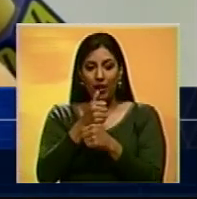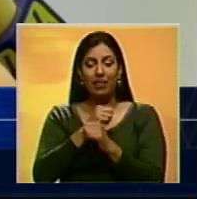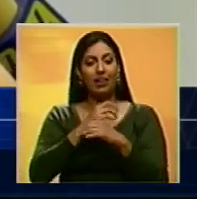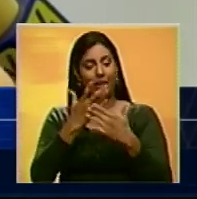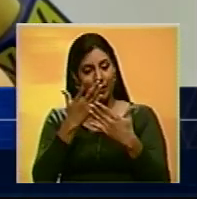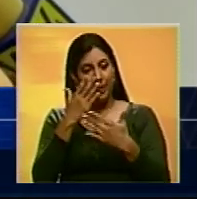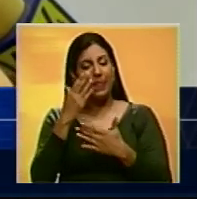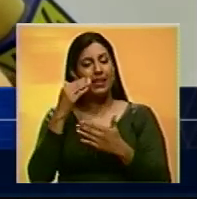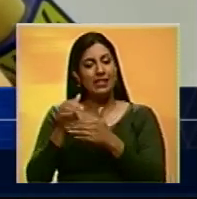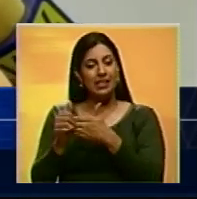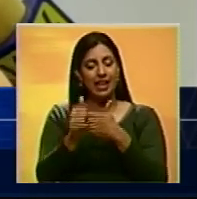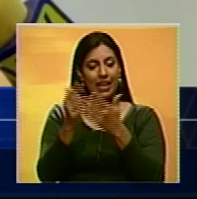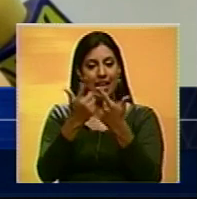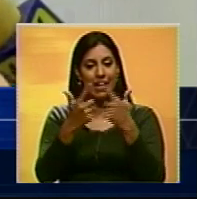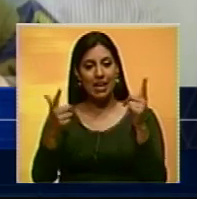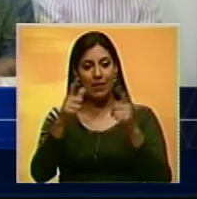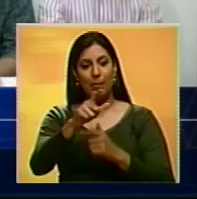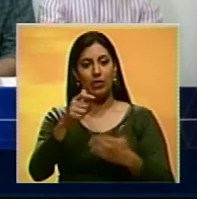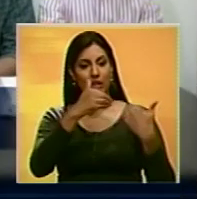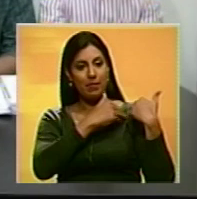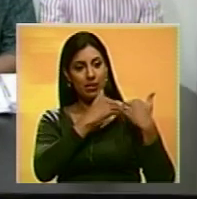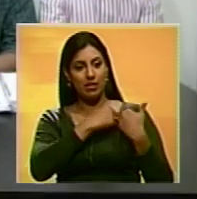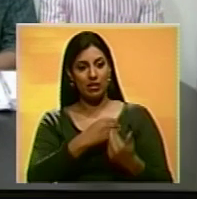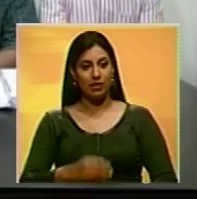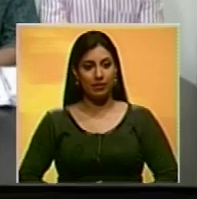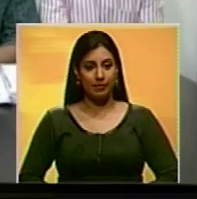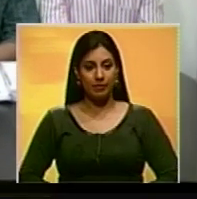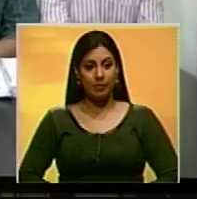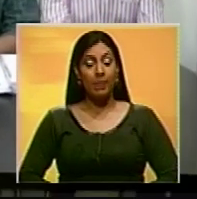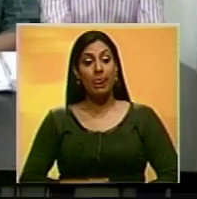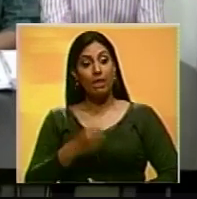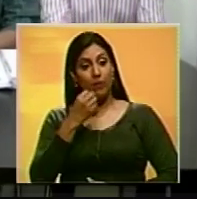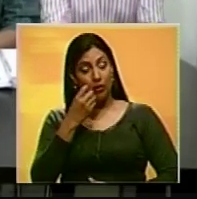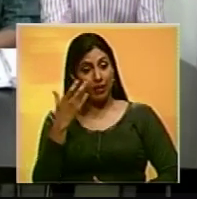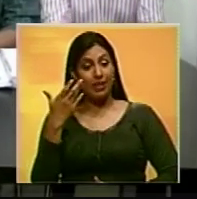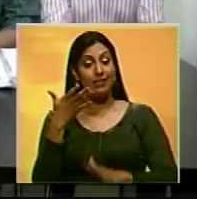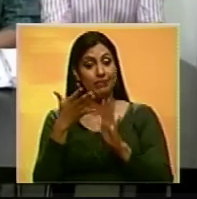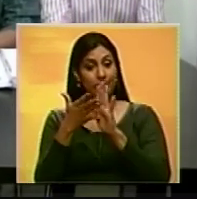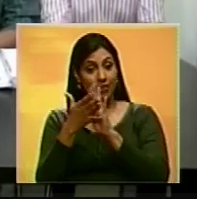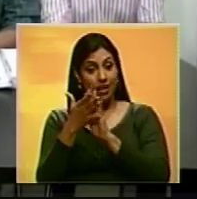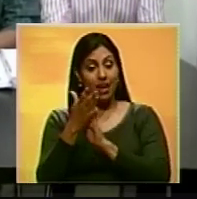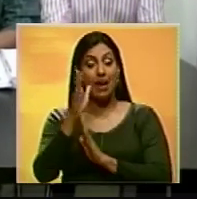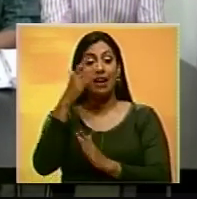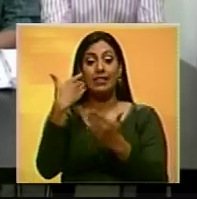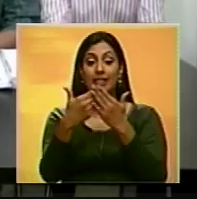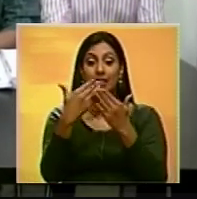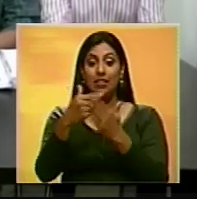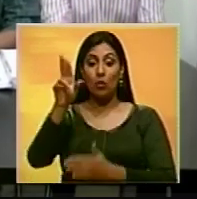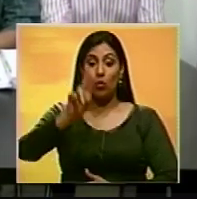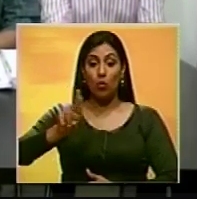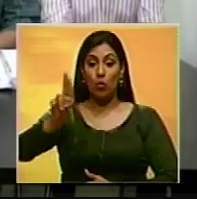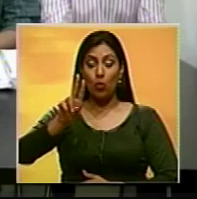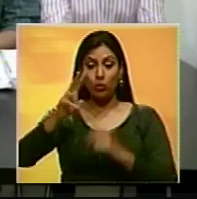pues un sobreseimiento y la libertad inmediata de nuestro representado. Pontentini